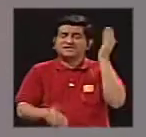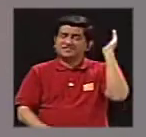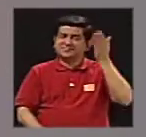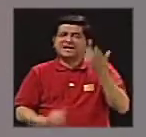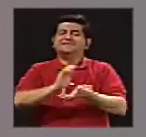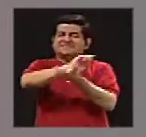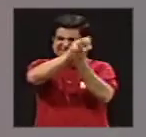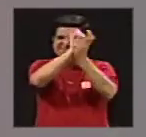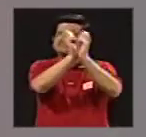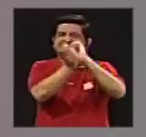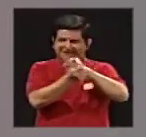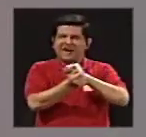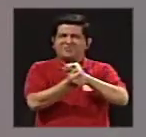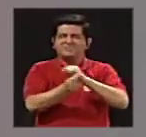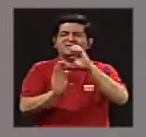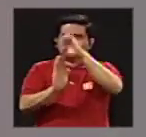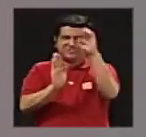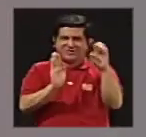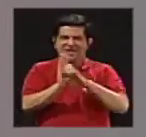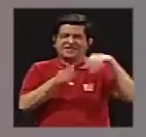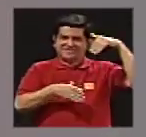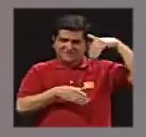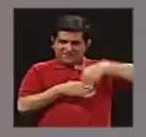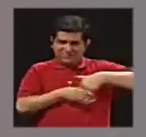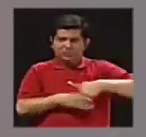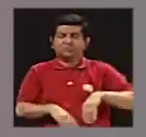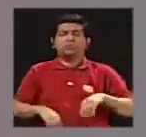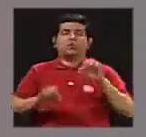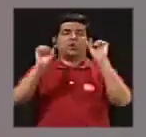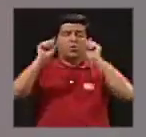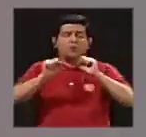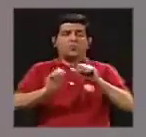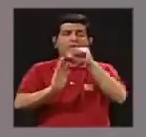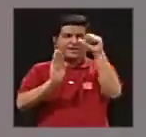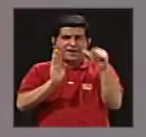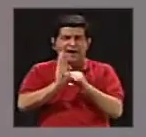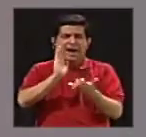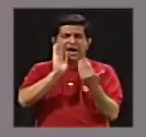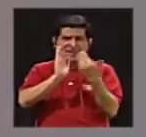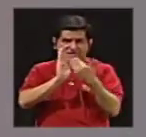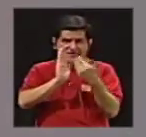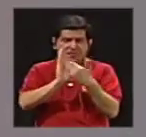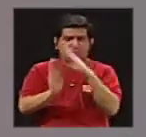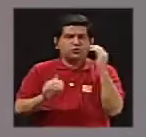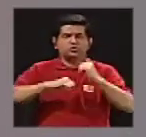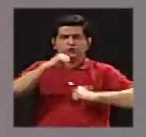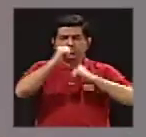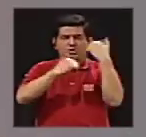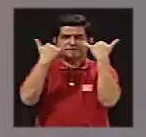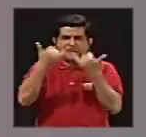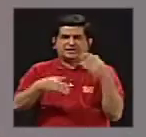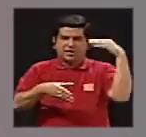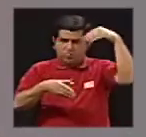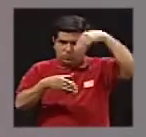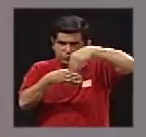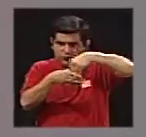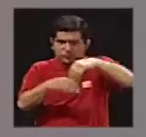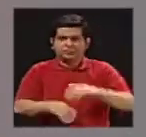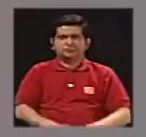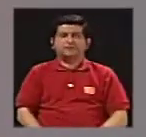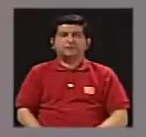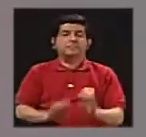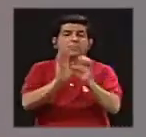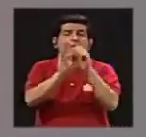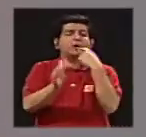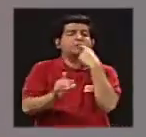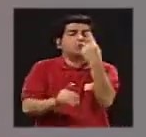sí modifican digamos el estatuto orgánico que tienden a modificar artículos o sobre la estructura que ya está contemplada por ejemplo lo que